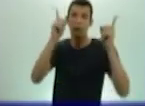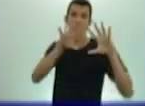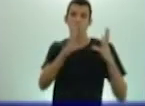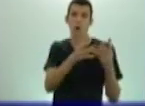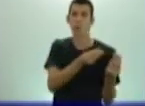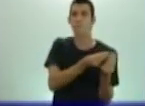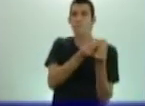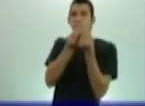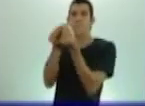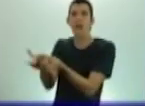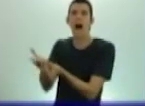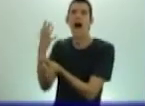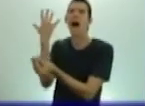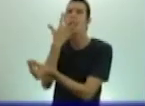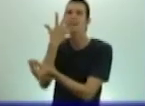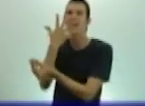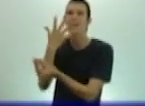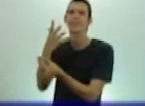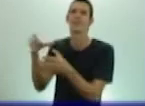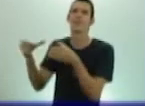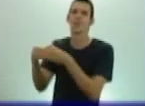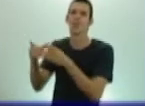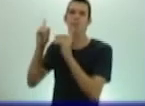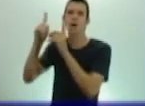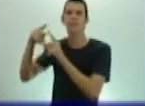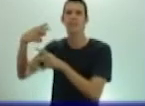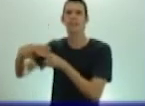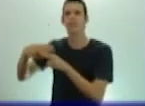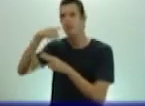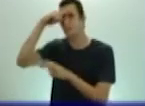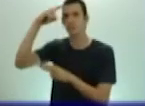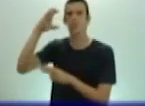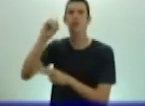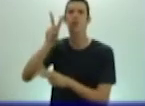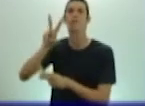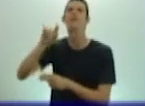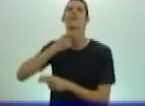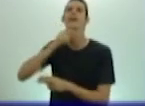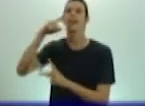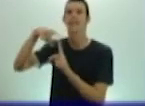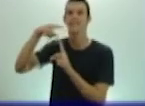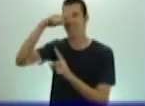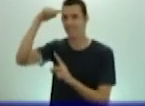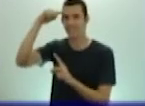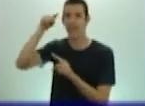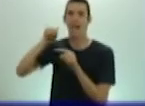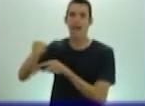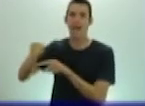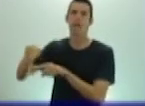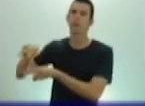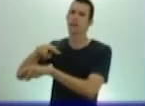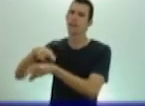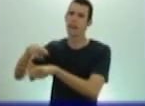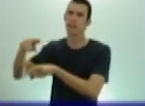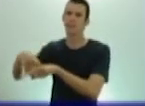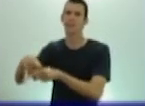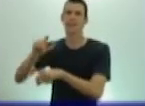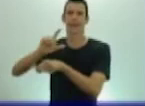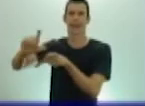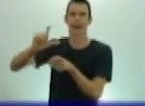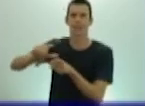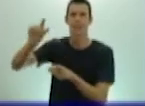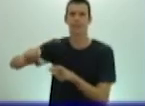partido que responde a los intereses de esa gran masa campesina, obrera, del proletariado. La entrega de tierra a los